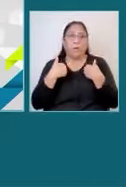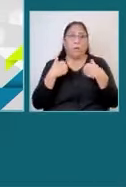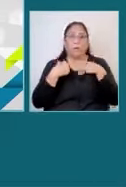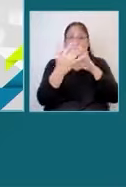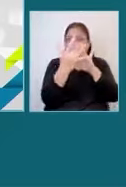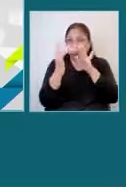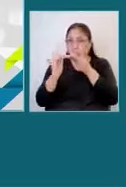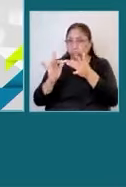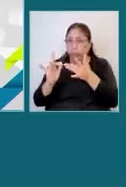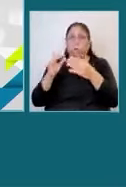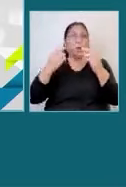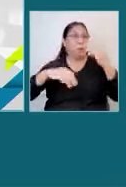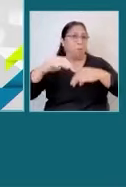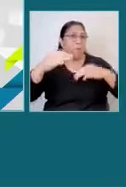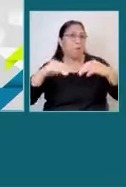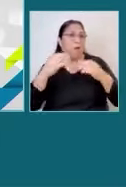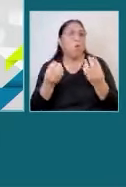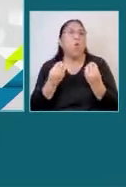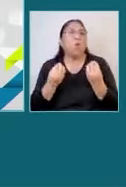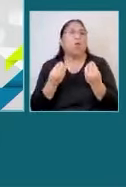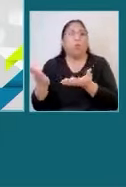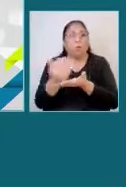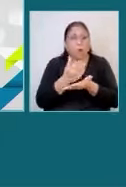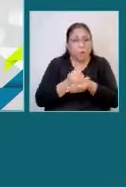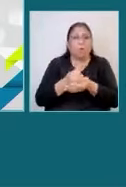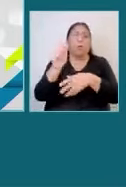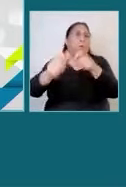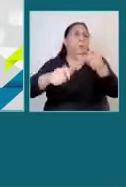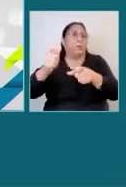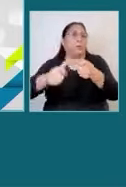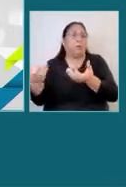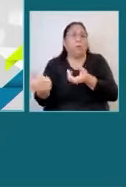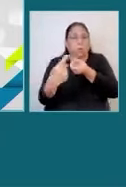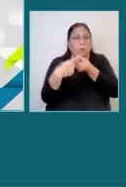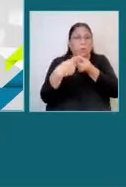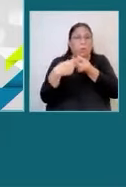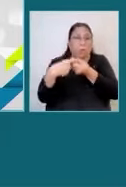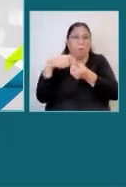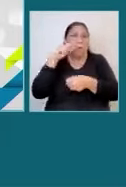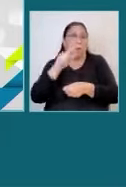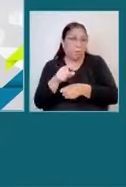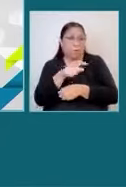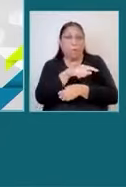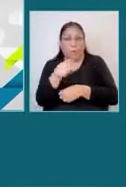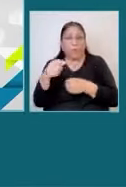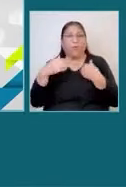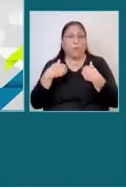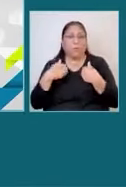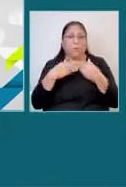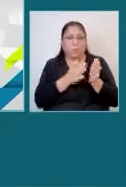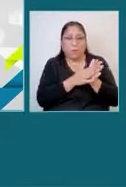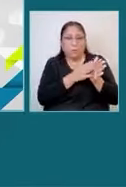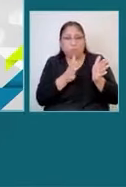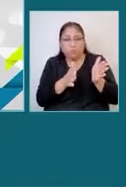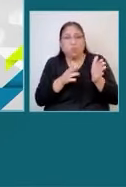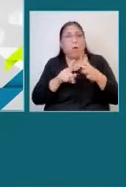en el mercado mediante ingresos, clientes o suscriptores, ¿no? Que son para los que están en las etapas